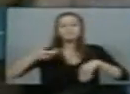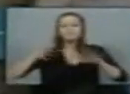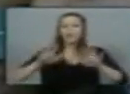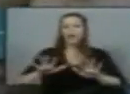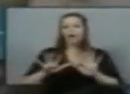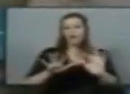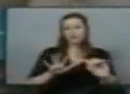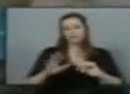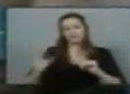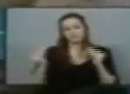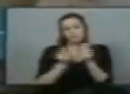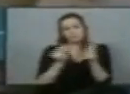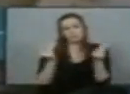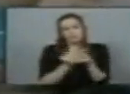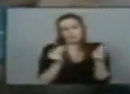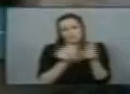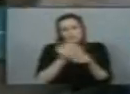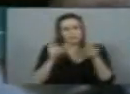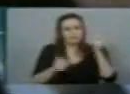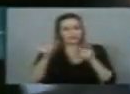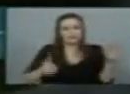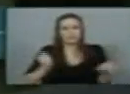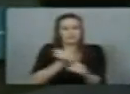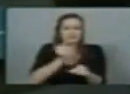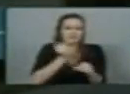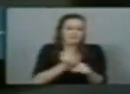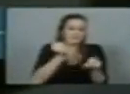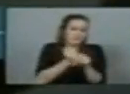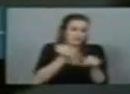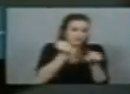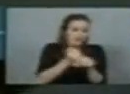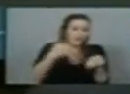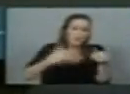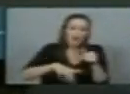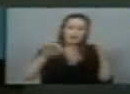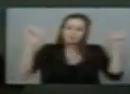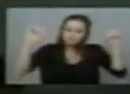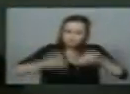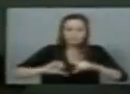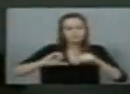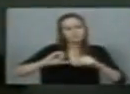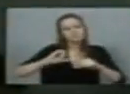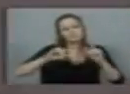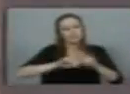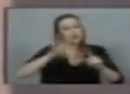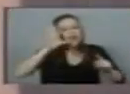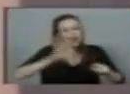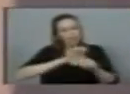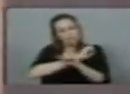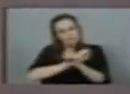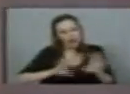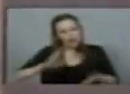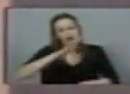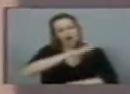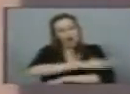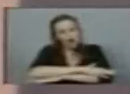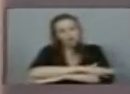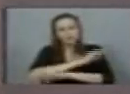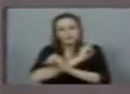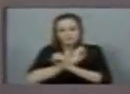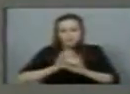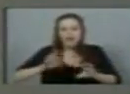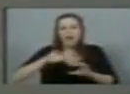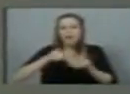a miles y miles de puestos de trabajo, por una conducta irracional que como hombres